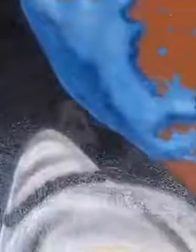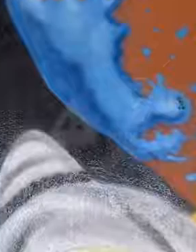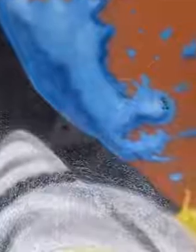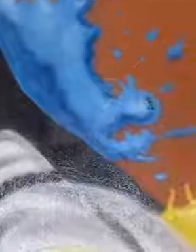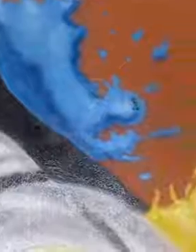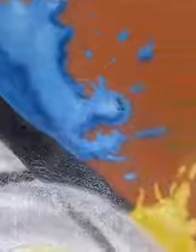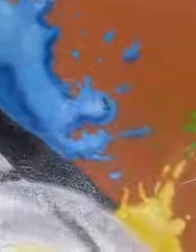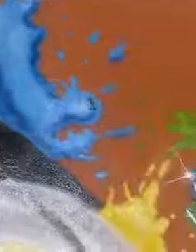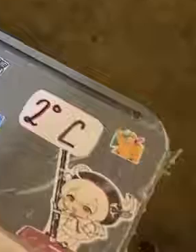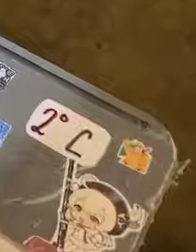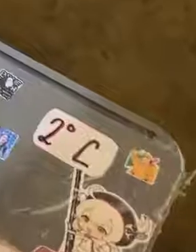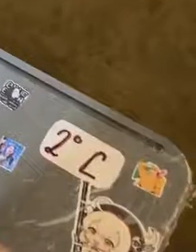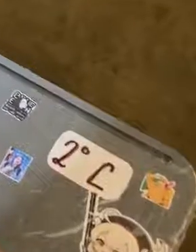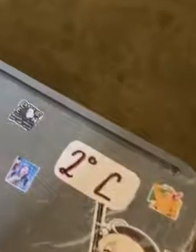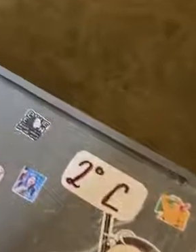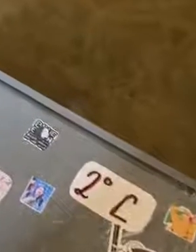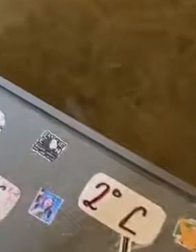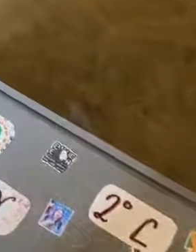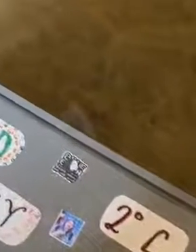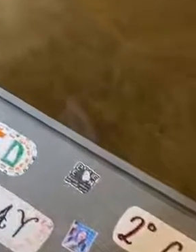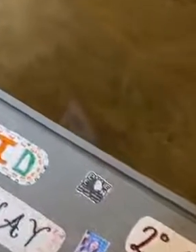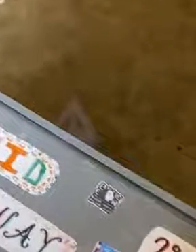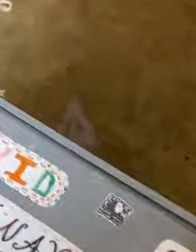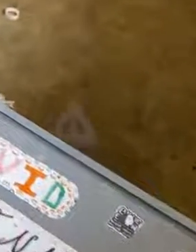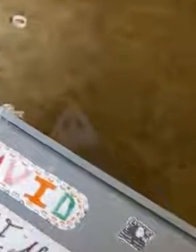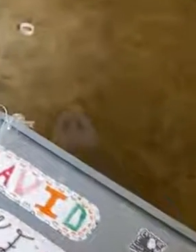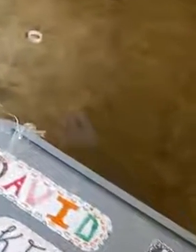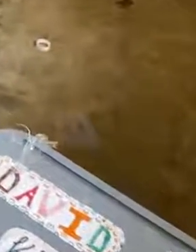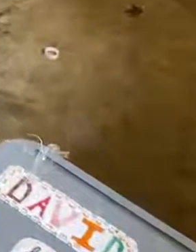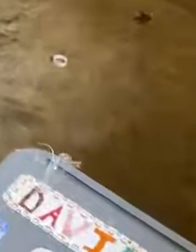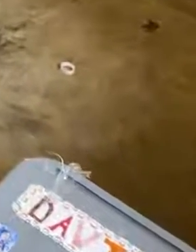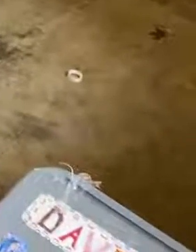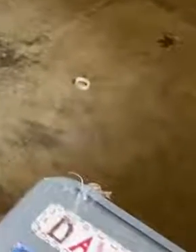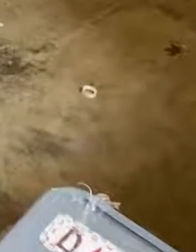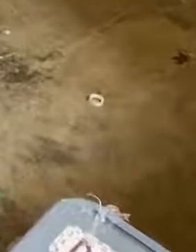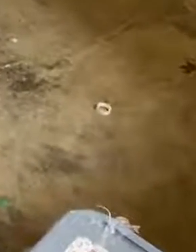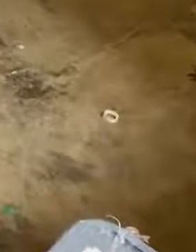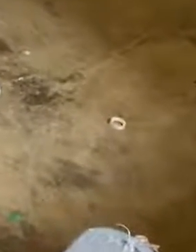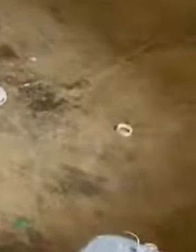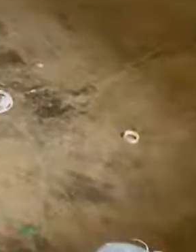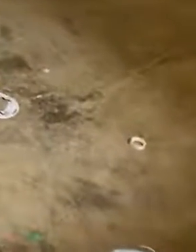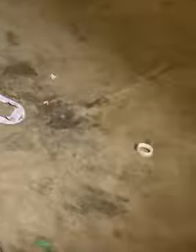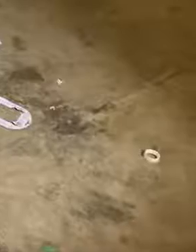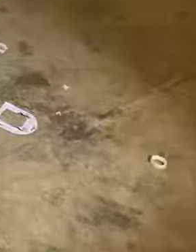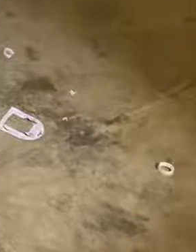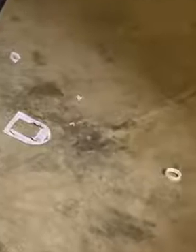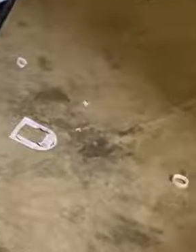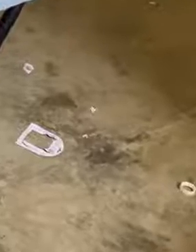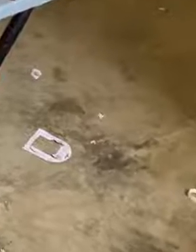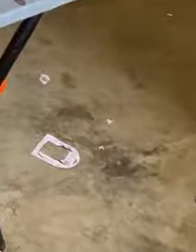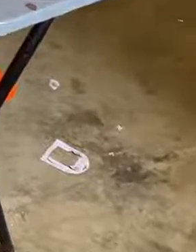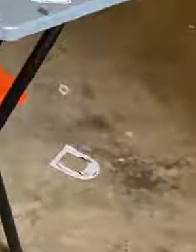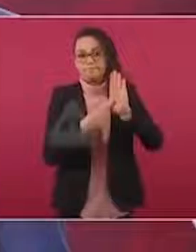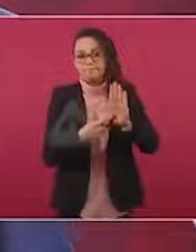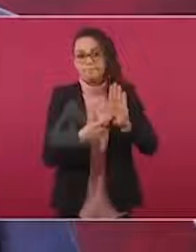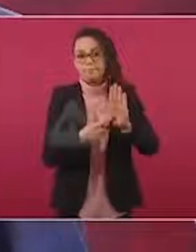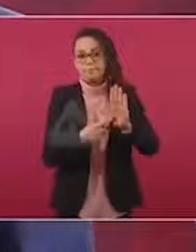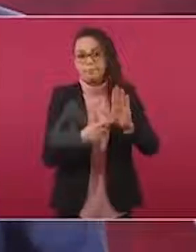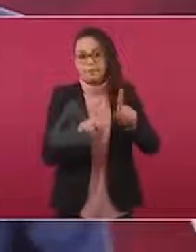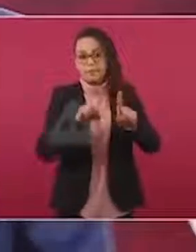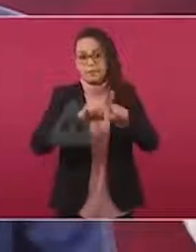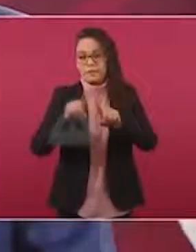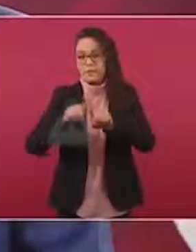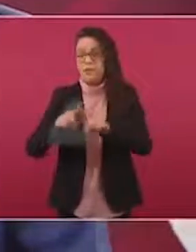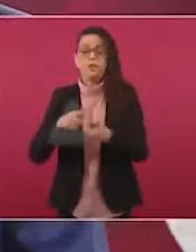presidente dijo que siguen haciendo estudios y hoy dio un adelanto del resultado que tendrá hasta en 10 días más. Todavía